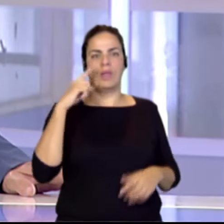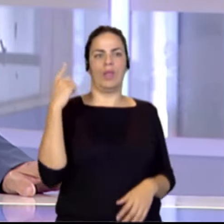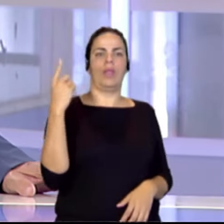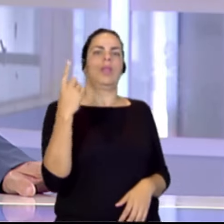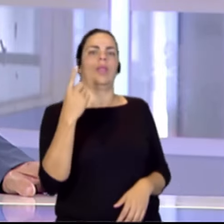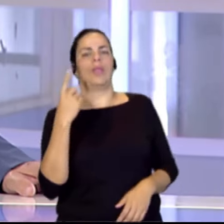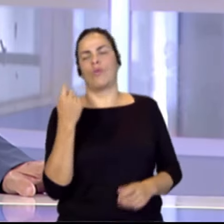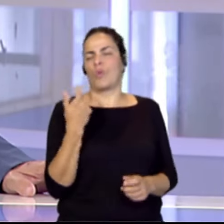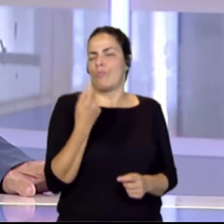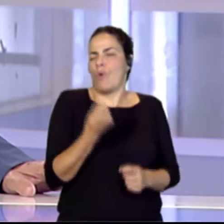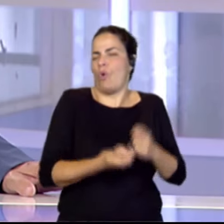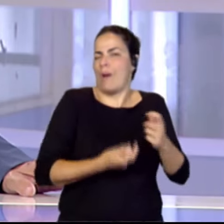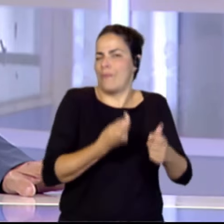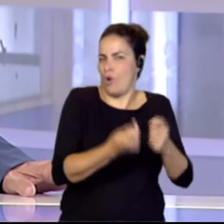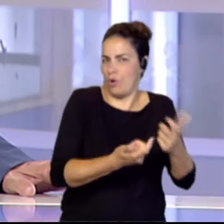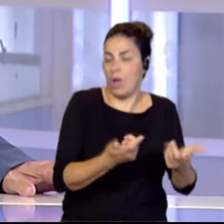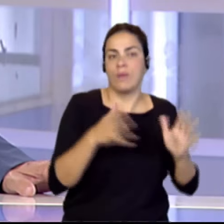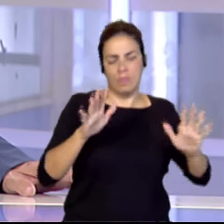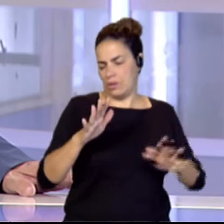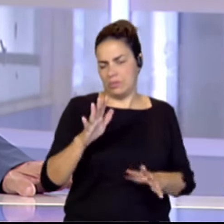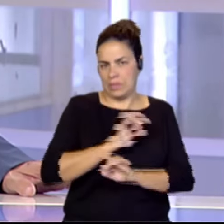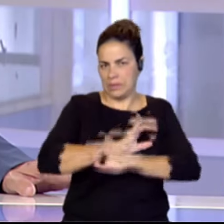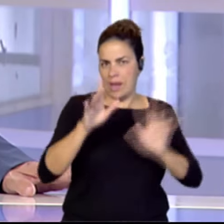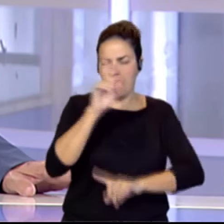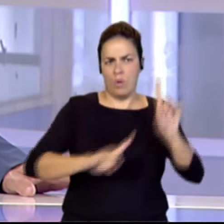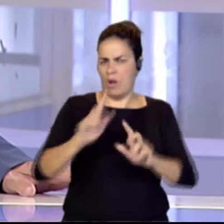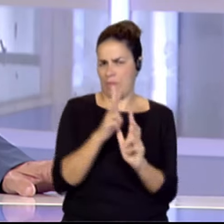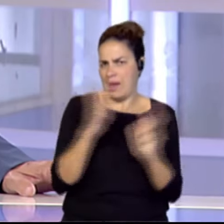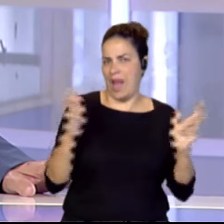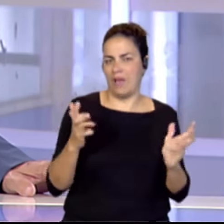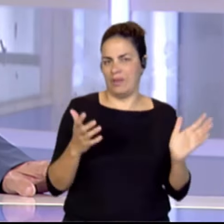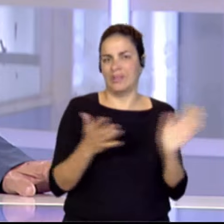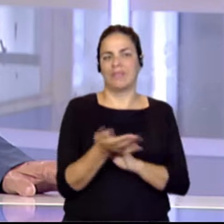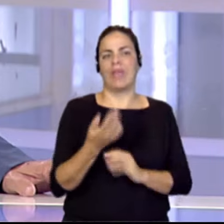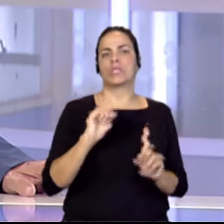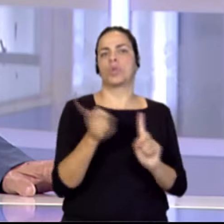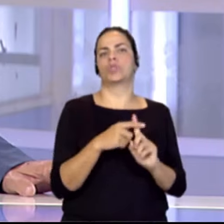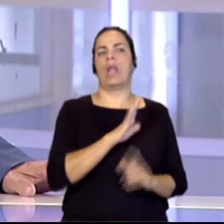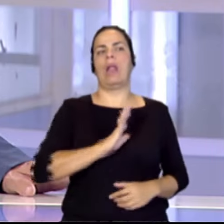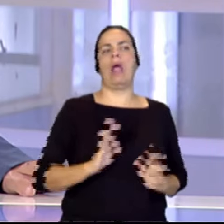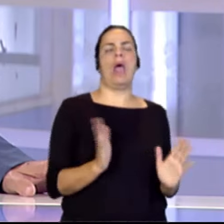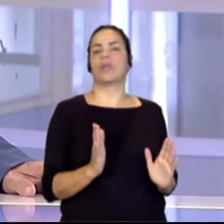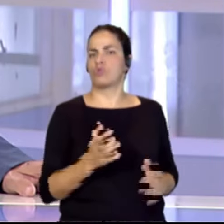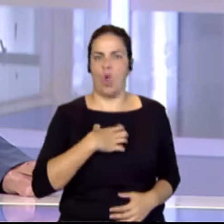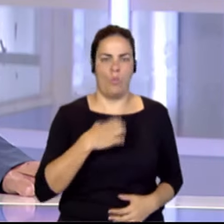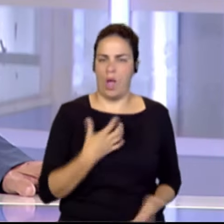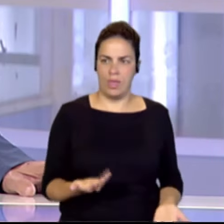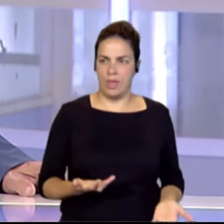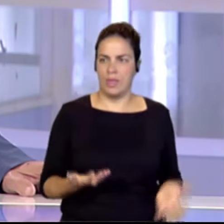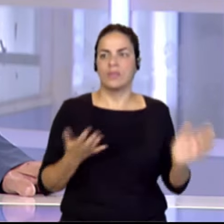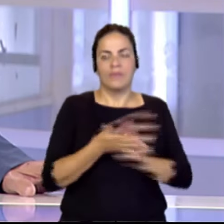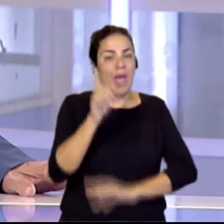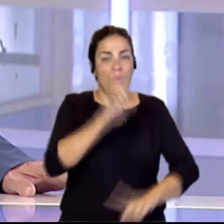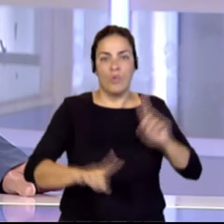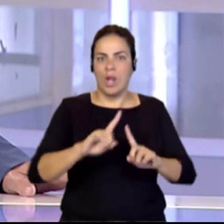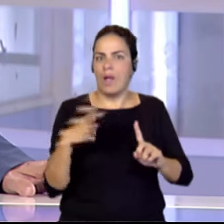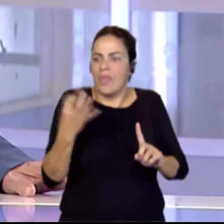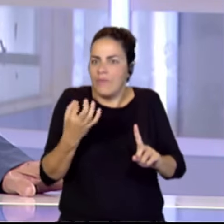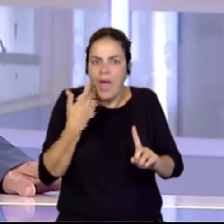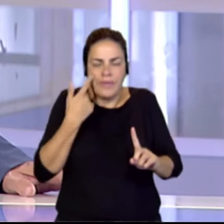enorme problema y ese enorme problema no se arregla con parches ese enorme problema responde a un abismo de posibilidades económicas